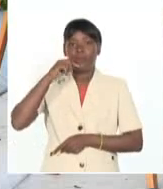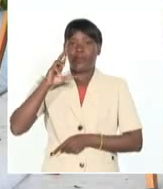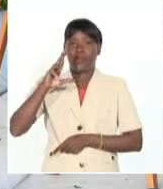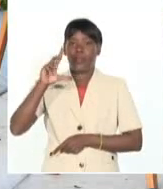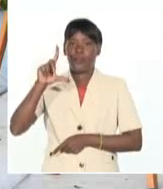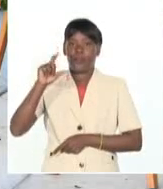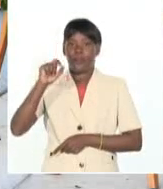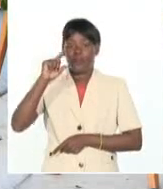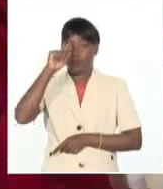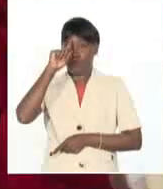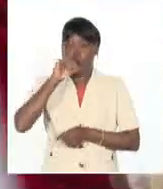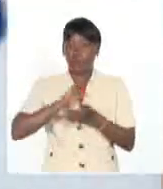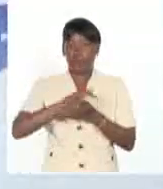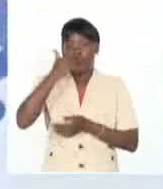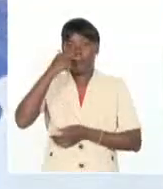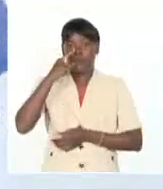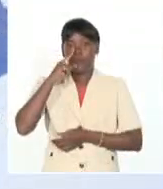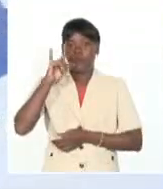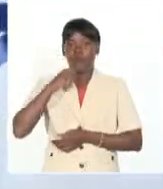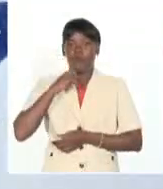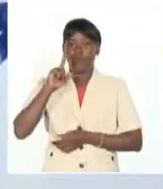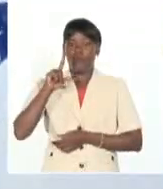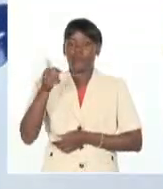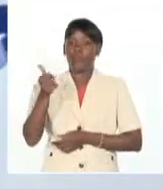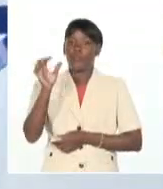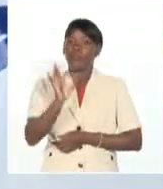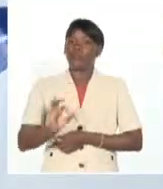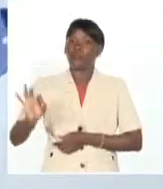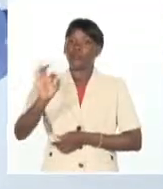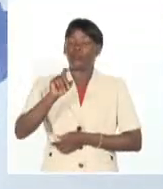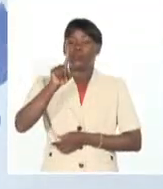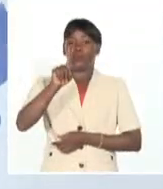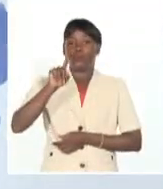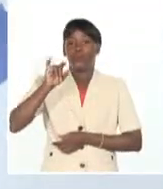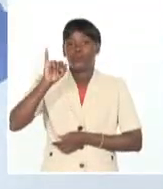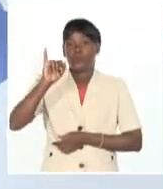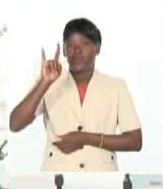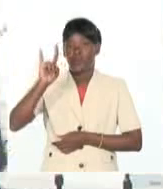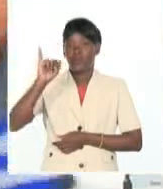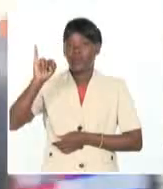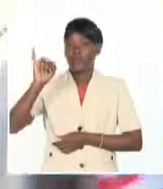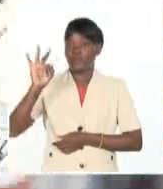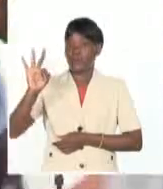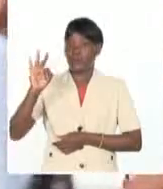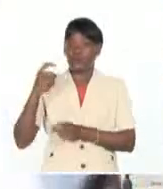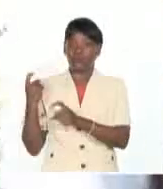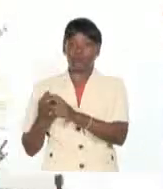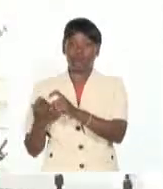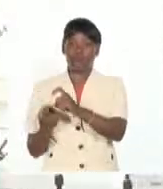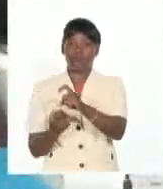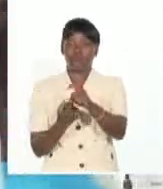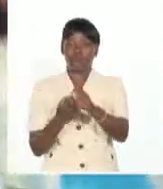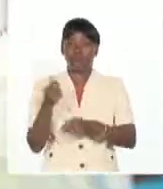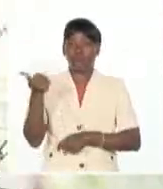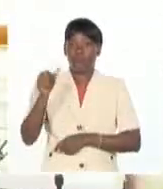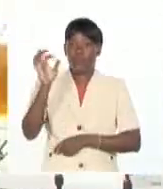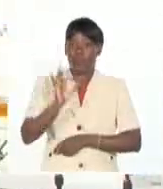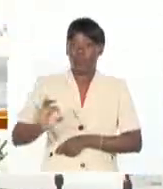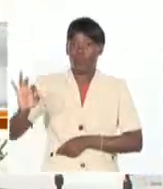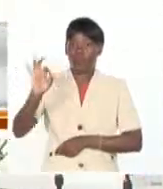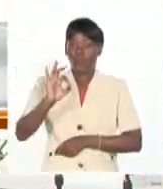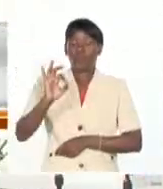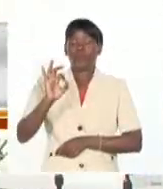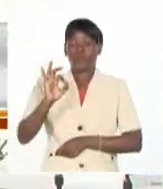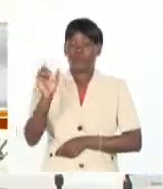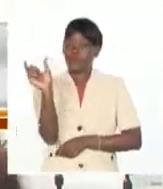de octubre de 1868 y que nuestro pueblo lleva adelante en la actualidad. El 10 de octubre es un gran simbolismo para todos los